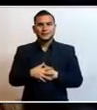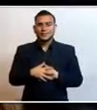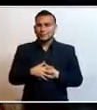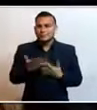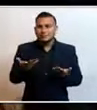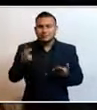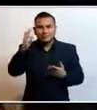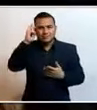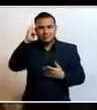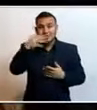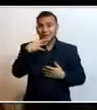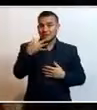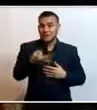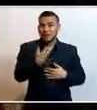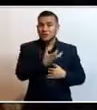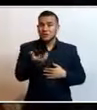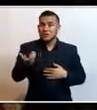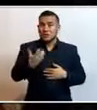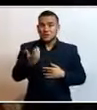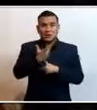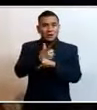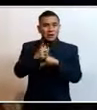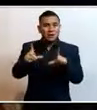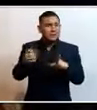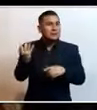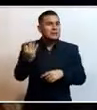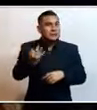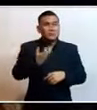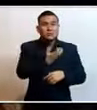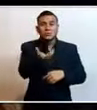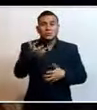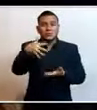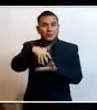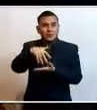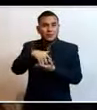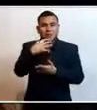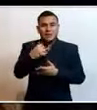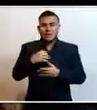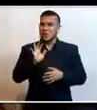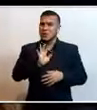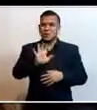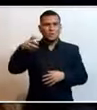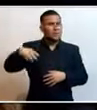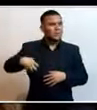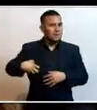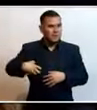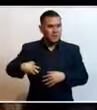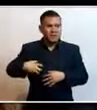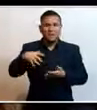¿Acaso no es la verdad la que nos va a hacer libres? ¿Acaso hemos dicho alguna mentira?